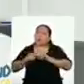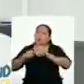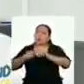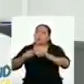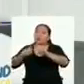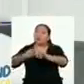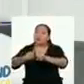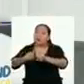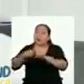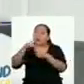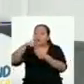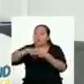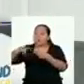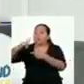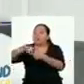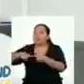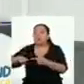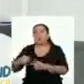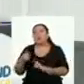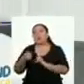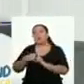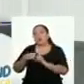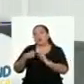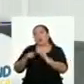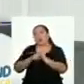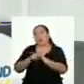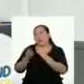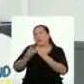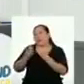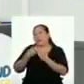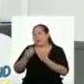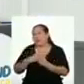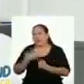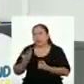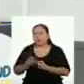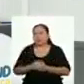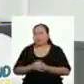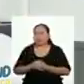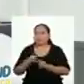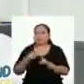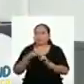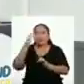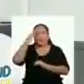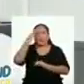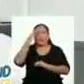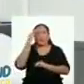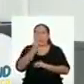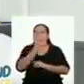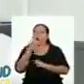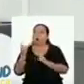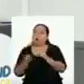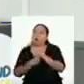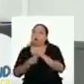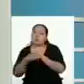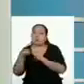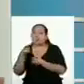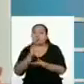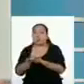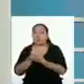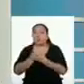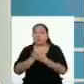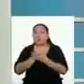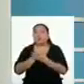y las restas son facilitas para mí, profe. No se pase. Además, ya me di cuenta que para hacer buenos ahorros eso no me sirve mucho.